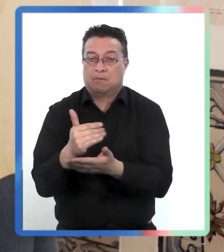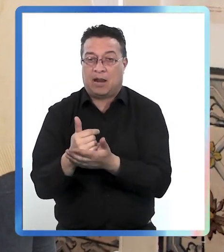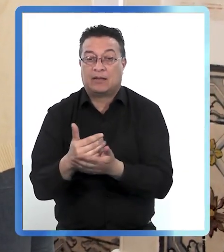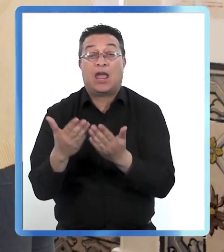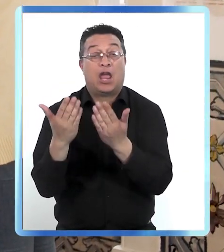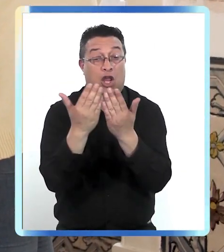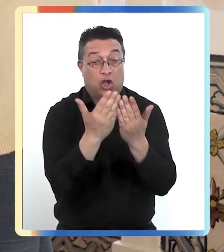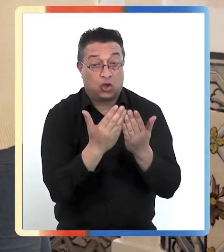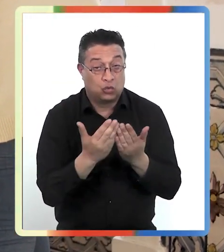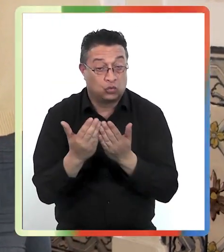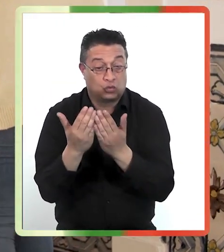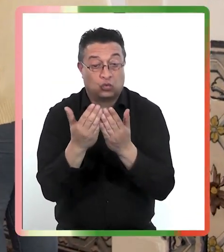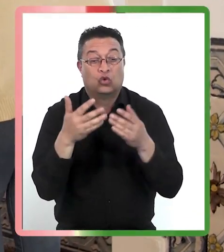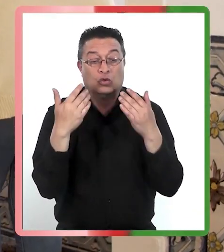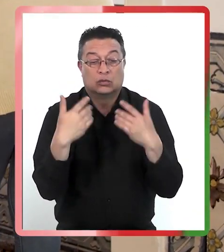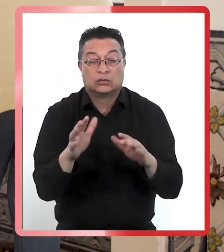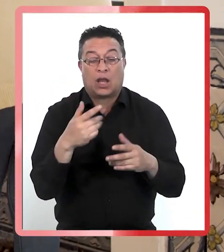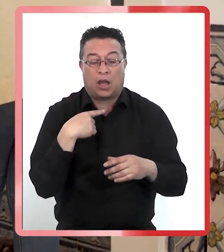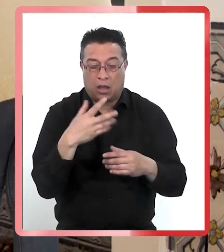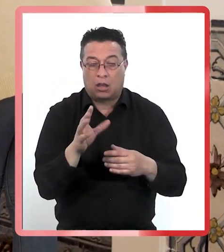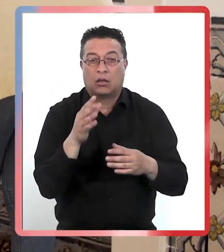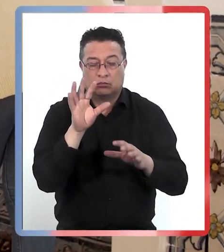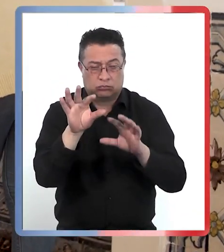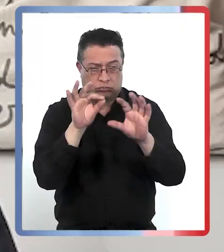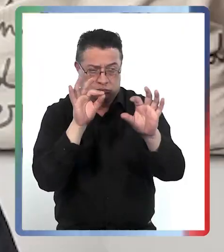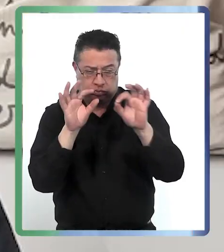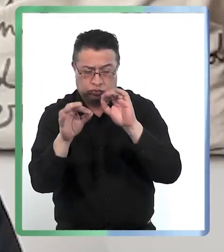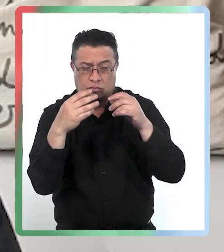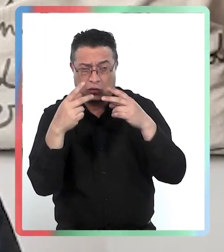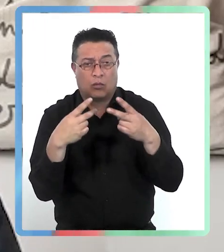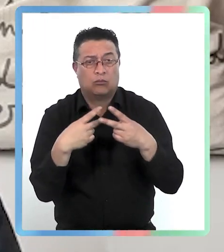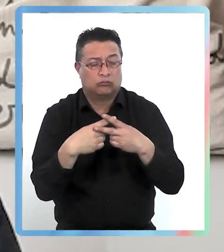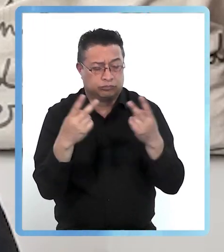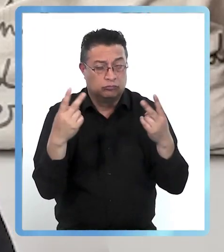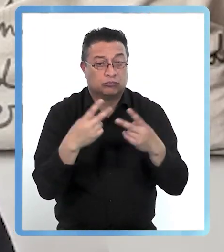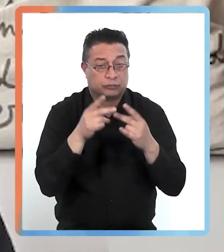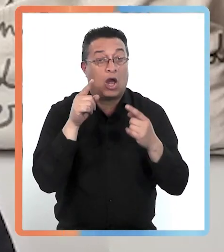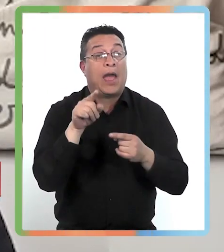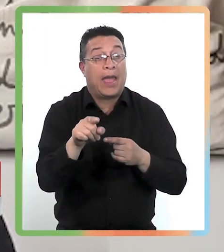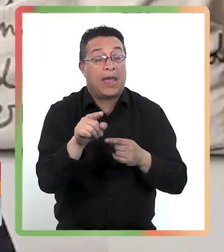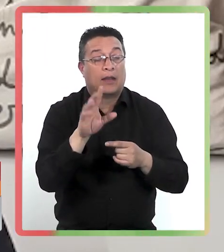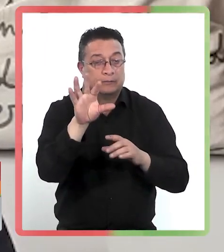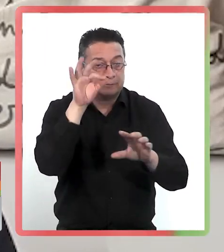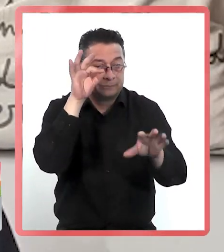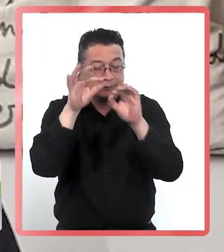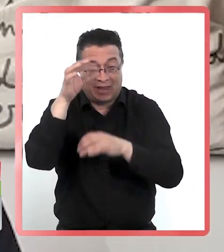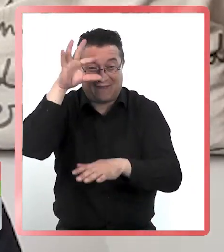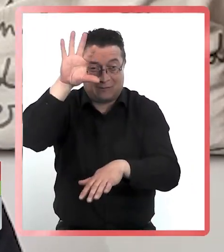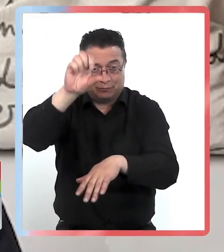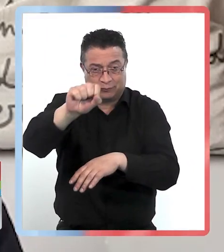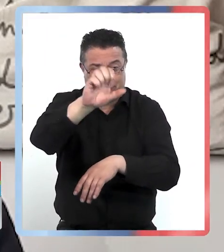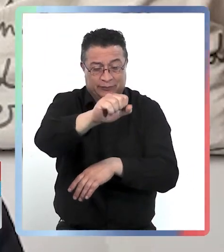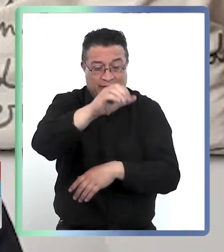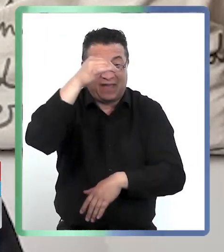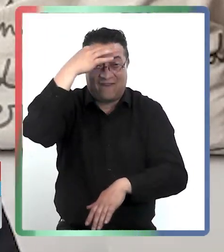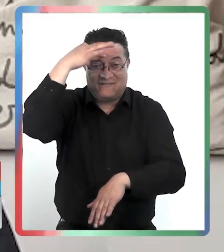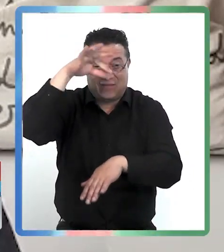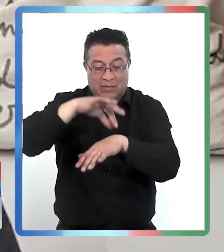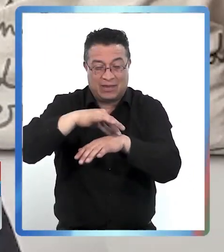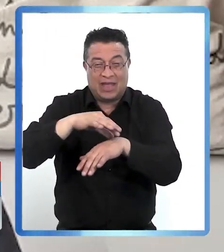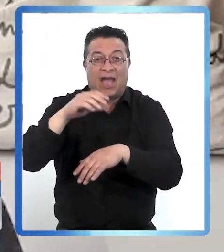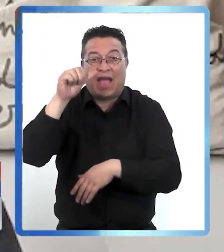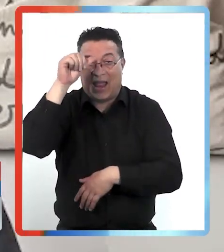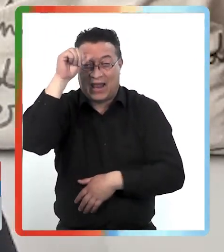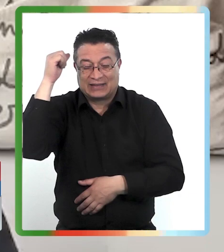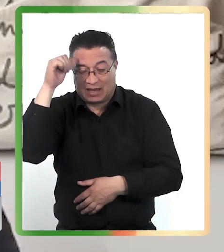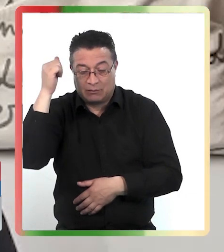plan. Los estudios que pueden a veces ver por televisión, ¿cierto? Que se han descubierto son para diagnosticar la enfermedad de Alzheimer, es decir,